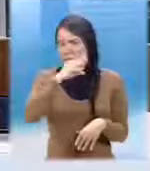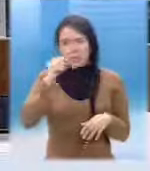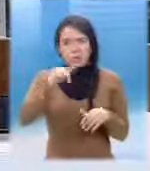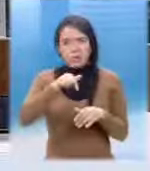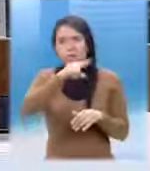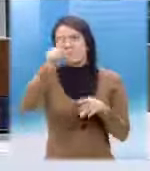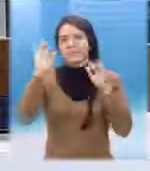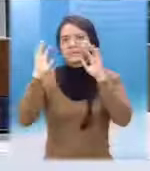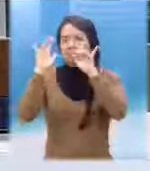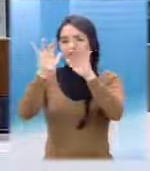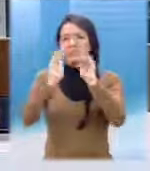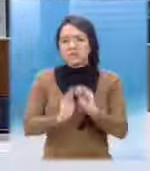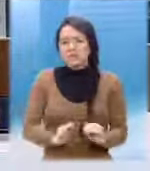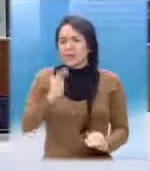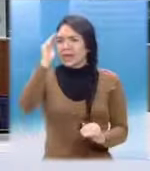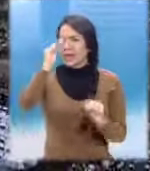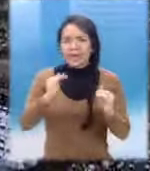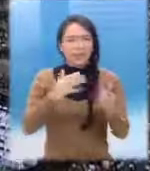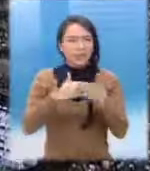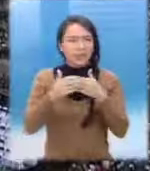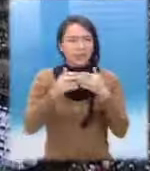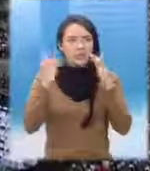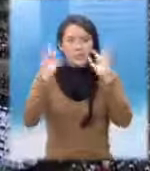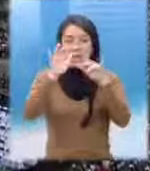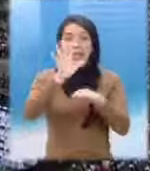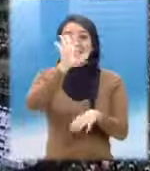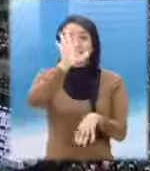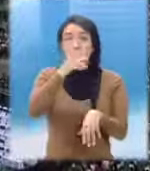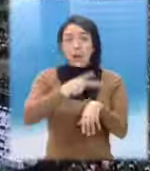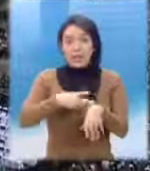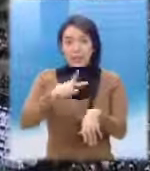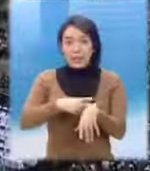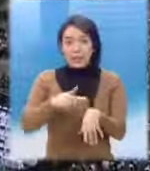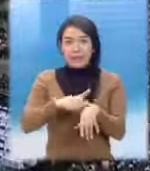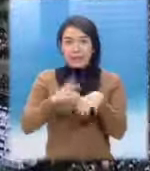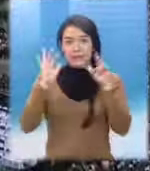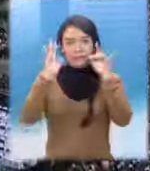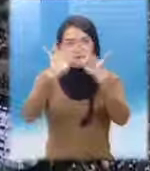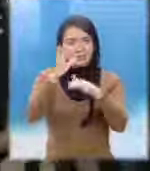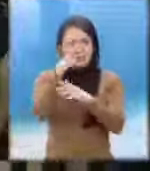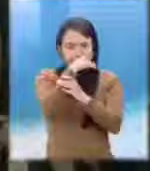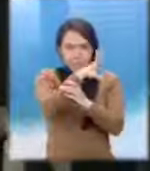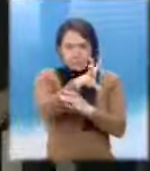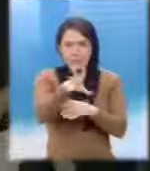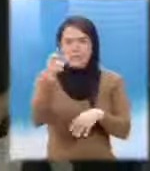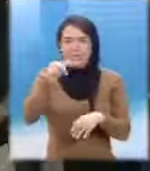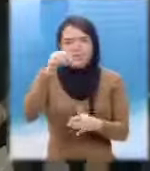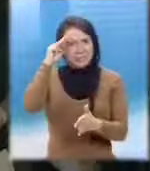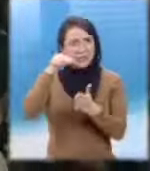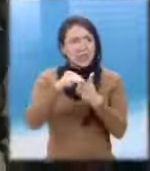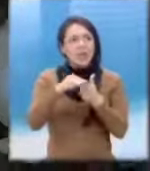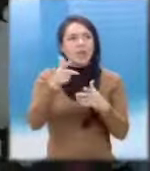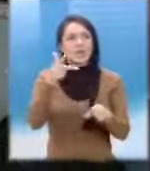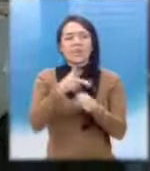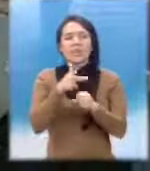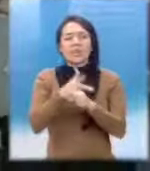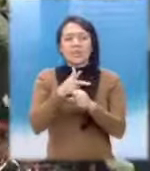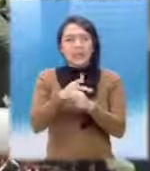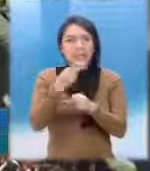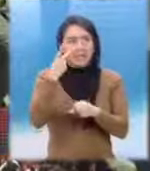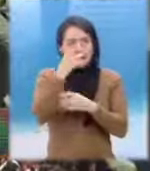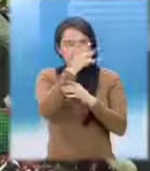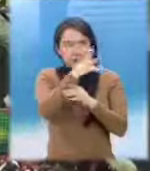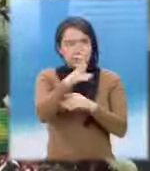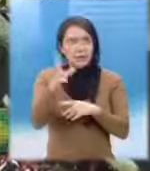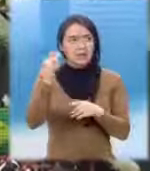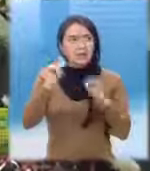personas de todas las edades. Desde las 5 de la tarde de ayer, en la Plaza de la Constitución, cientos de guatemaltecos se dieron cita para esperar la llegada